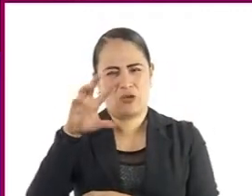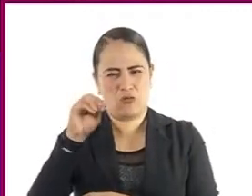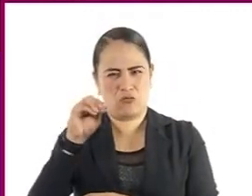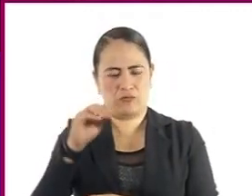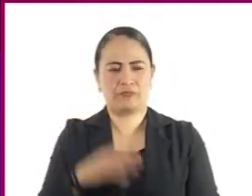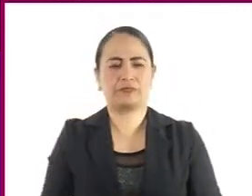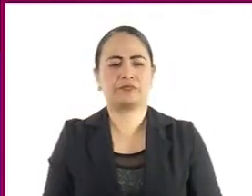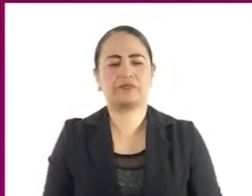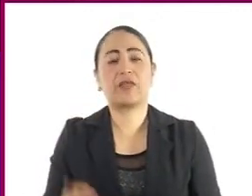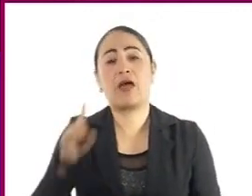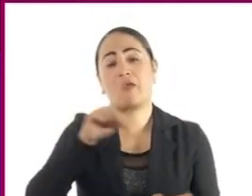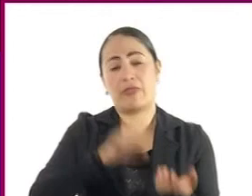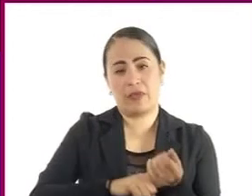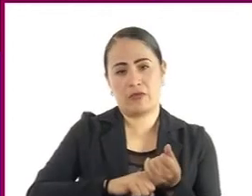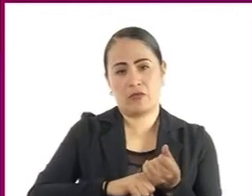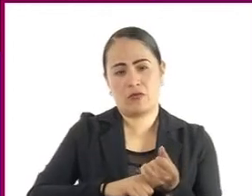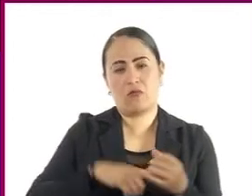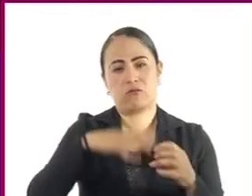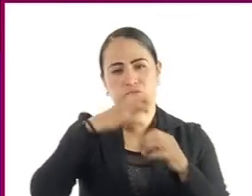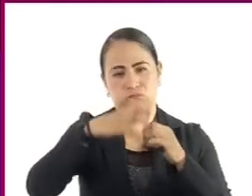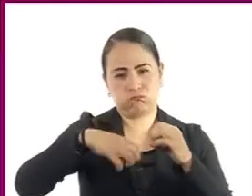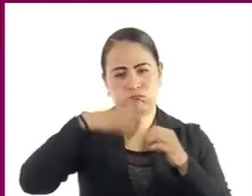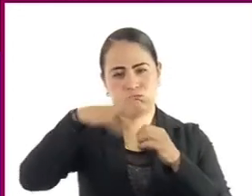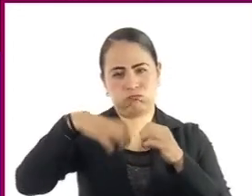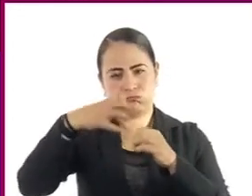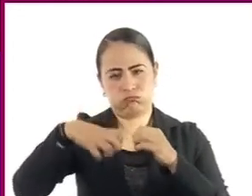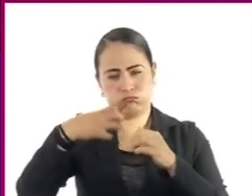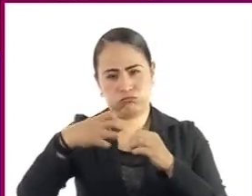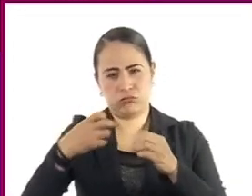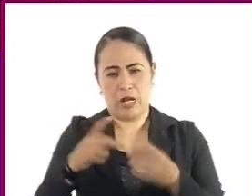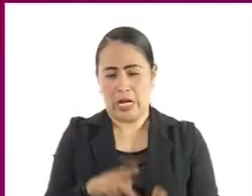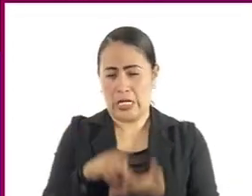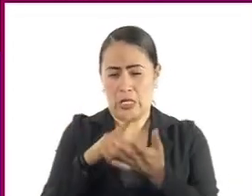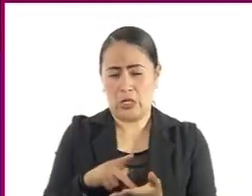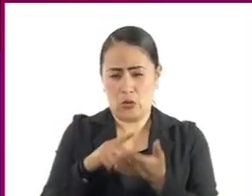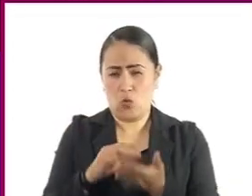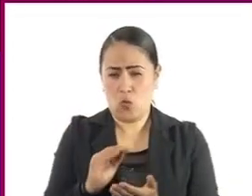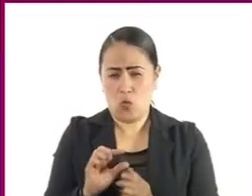Las moléculas que componen el helio son más ligeras que las que componen